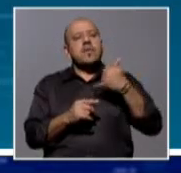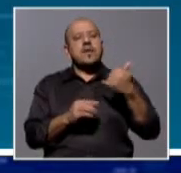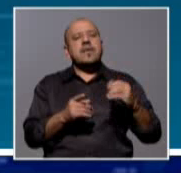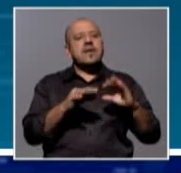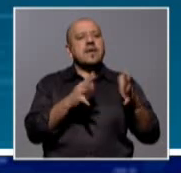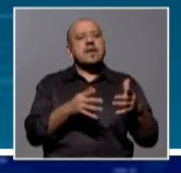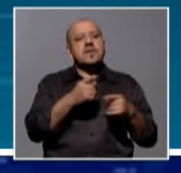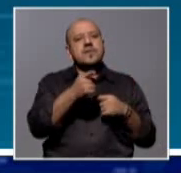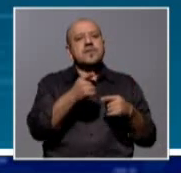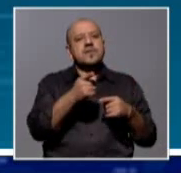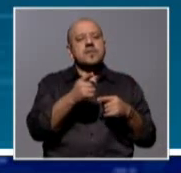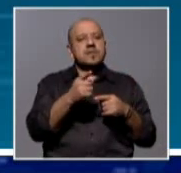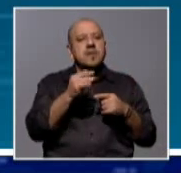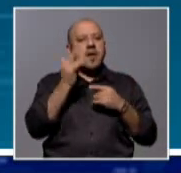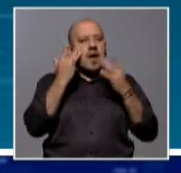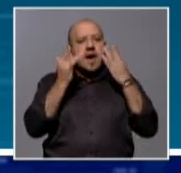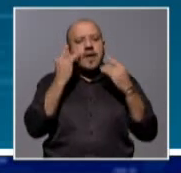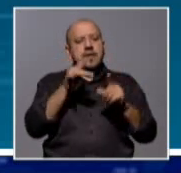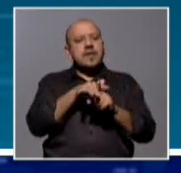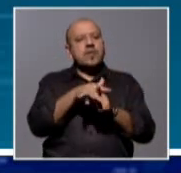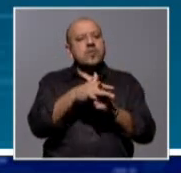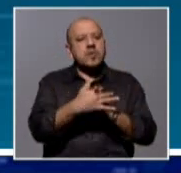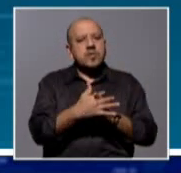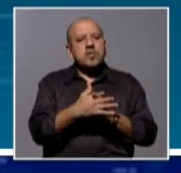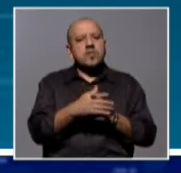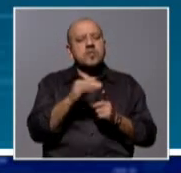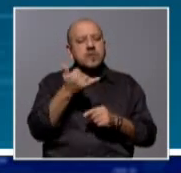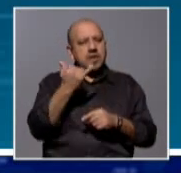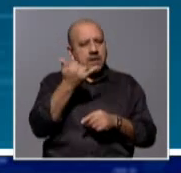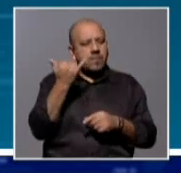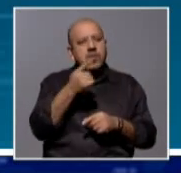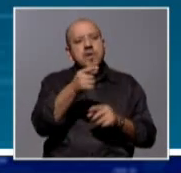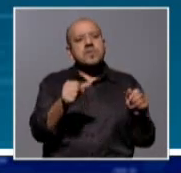de Contexto ahí en Salinas y toda la movida que vienen haciendo ya hace un tiempo.